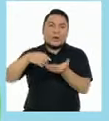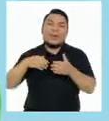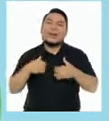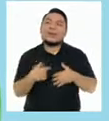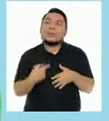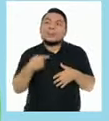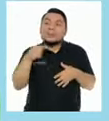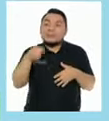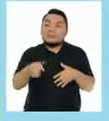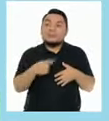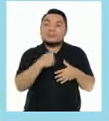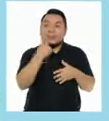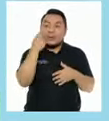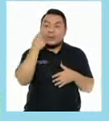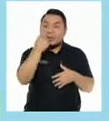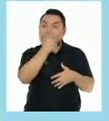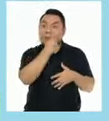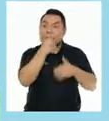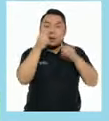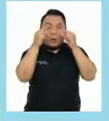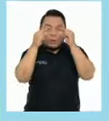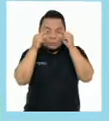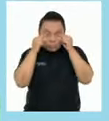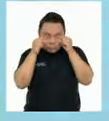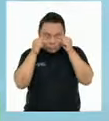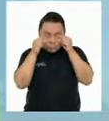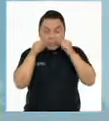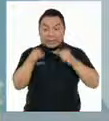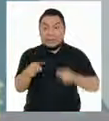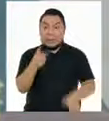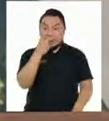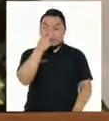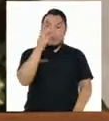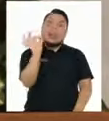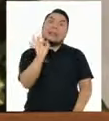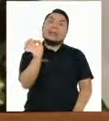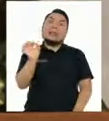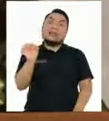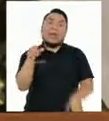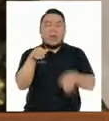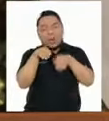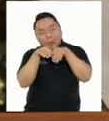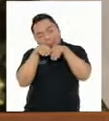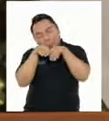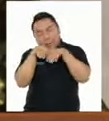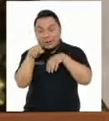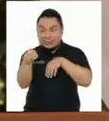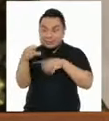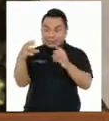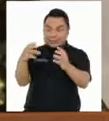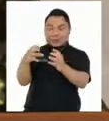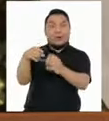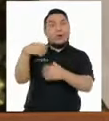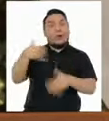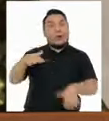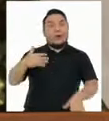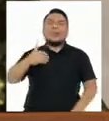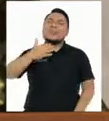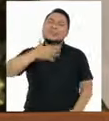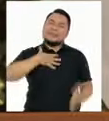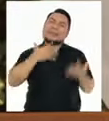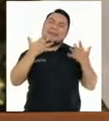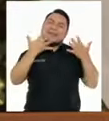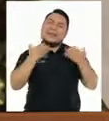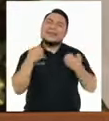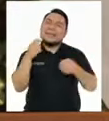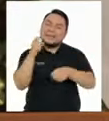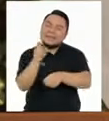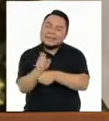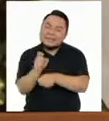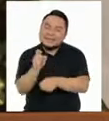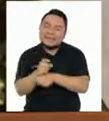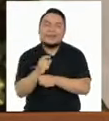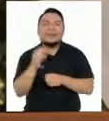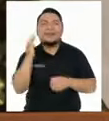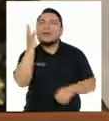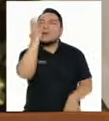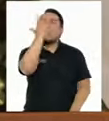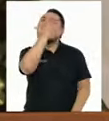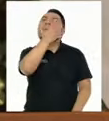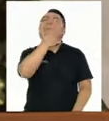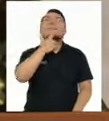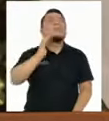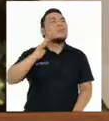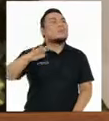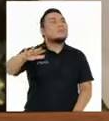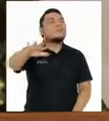ojos cerrados. No veían nada. Yo quería enseñarles los lindos paisajes